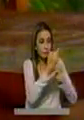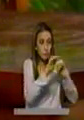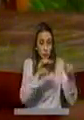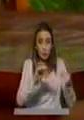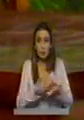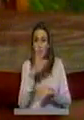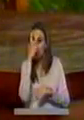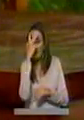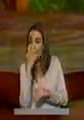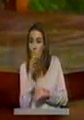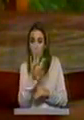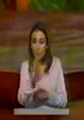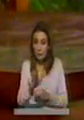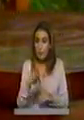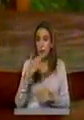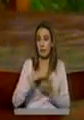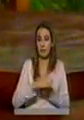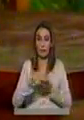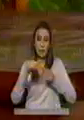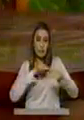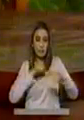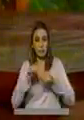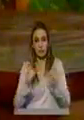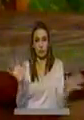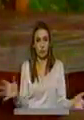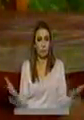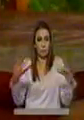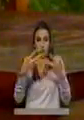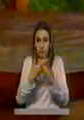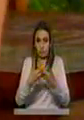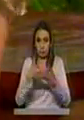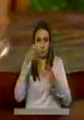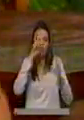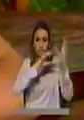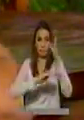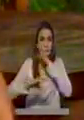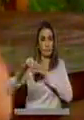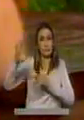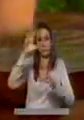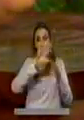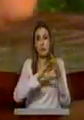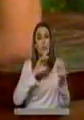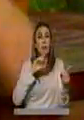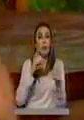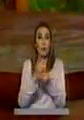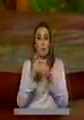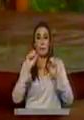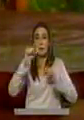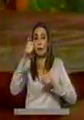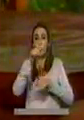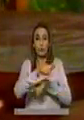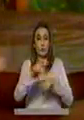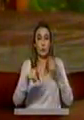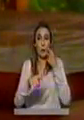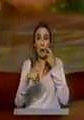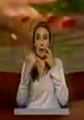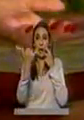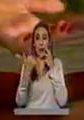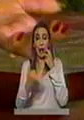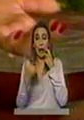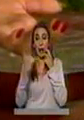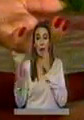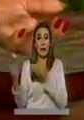entre agentes de viajes. Nosotros tenemos que empezar a buscar el cliente y competir con otros lugares, con otras ciudades y con